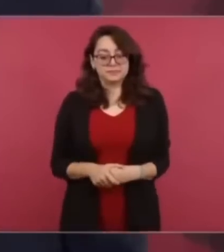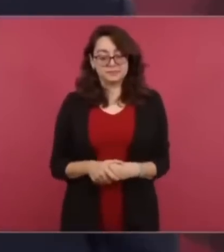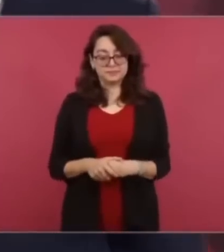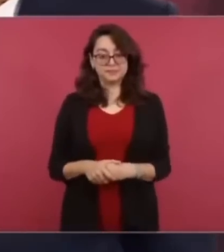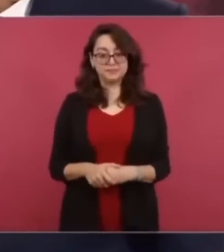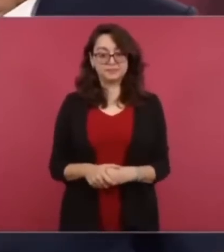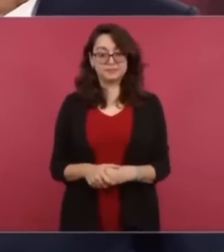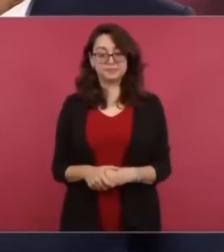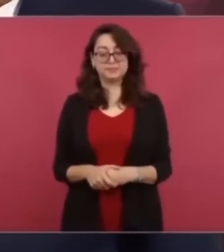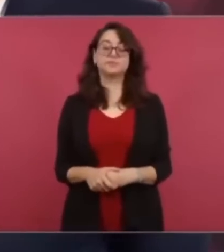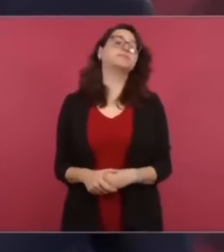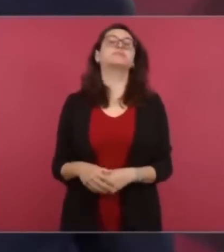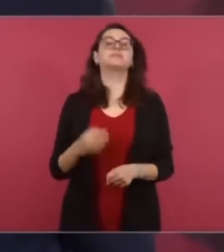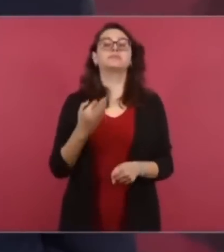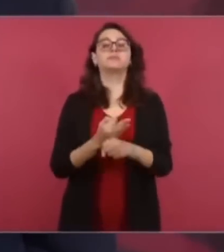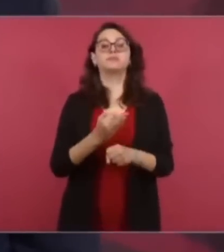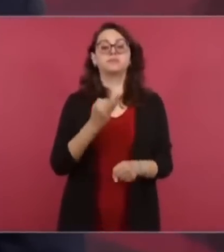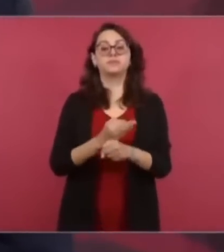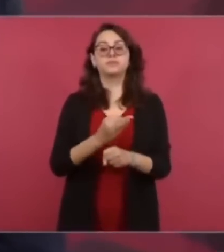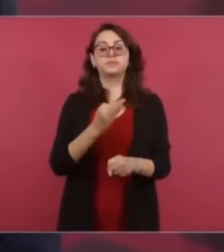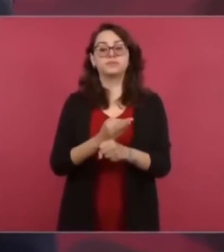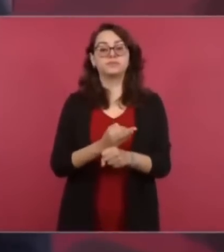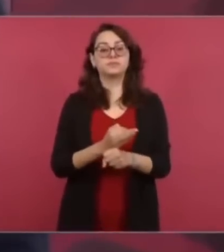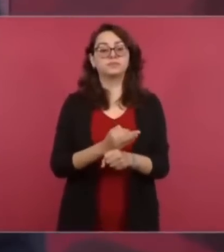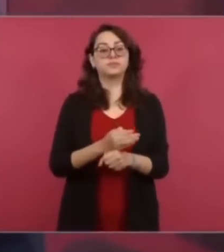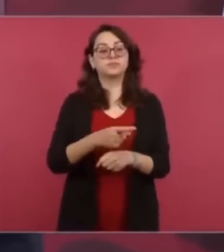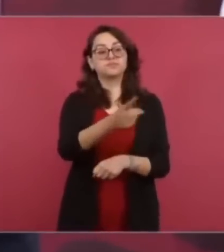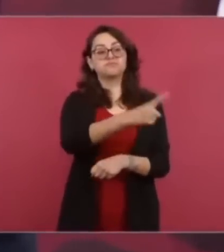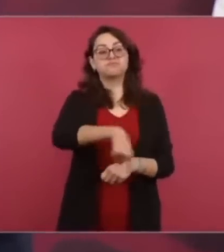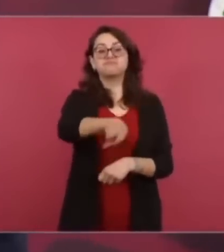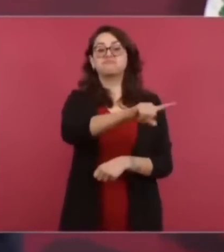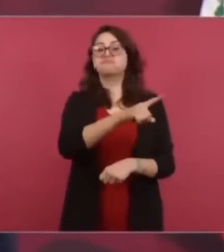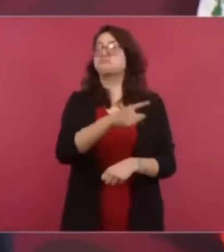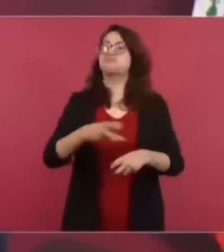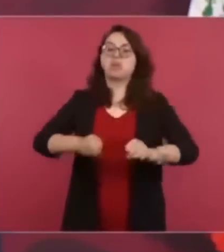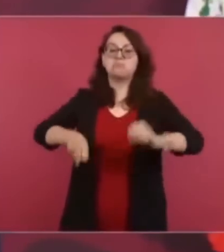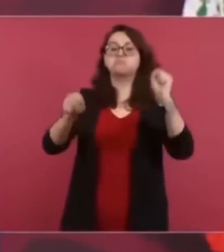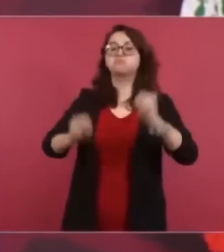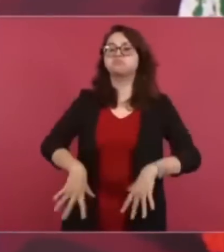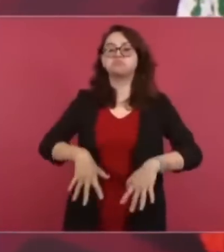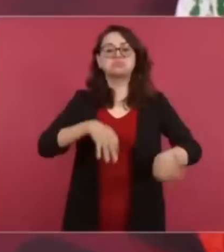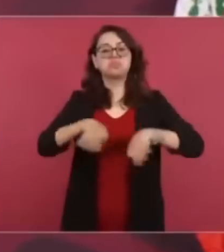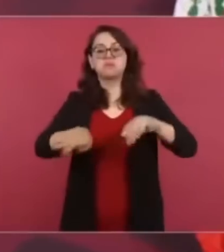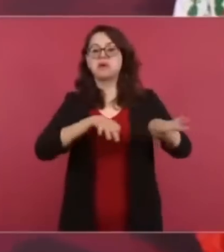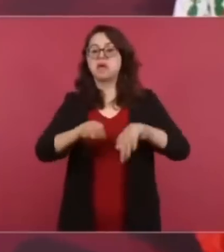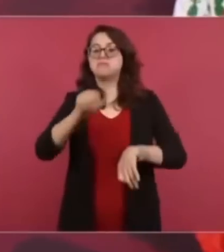como diría el filósofo de mi pueblo, el maestro Carlitos.